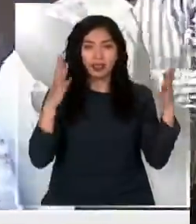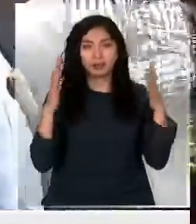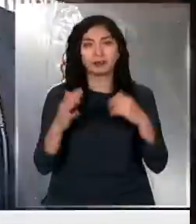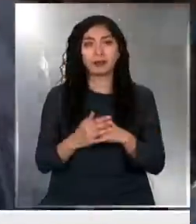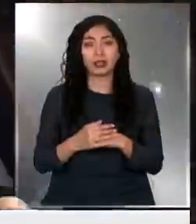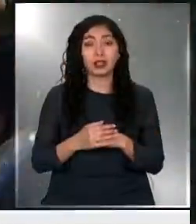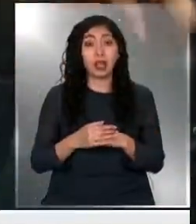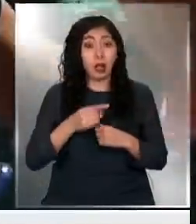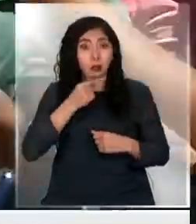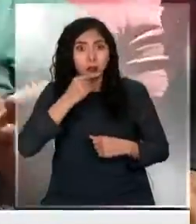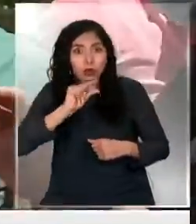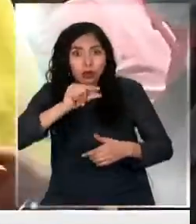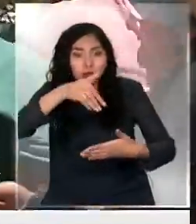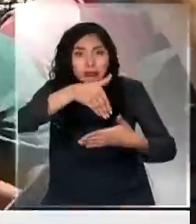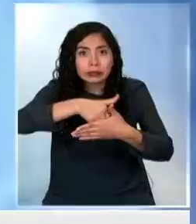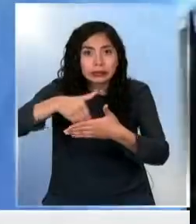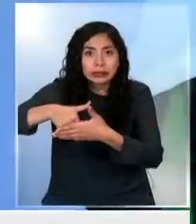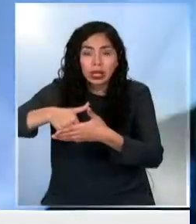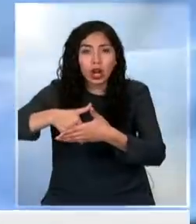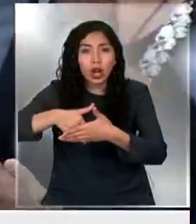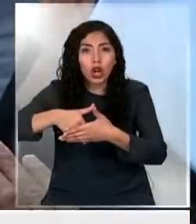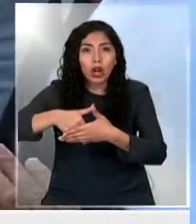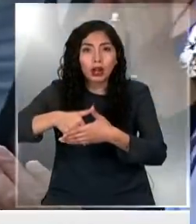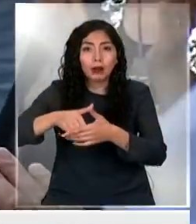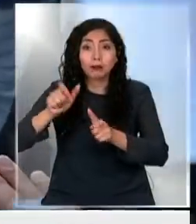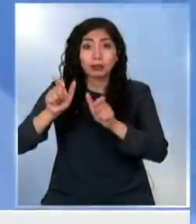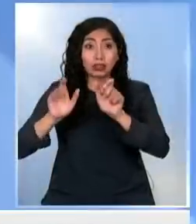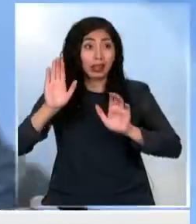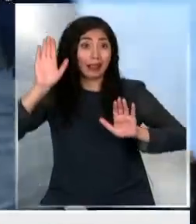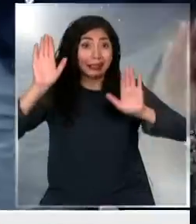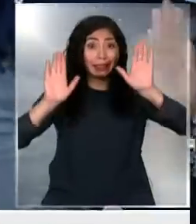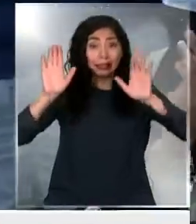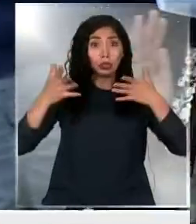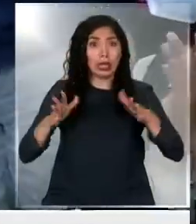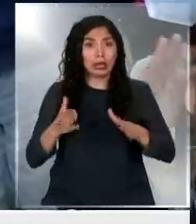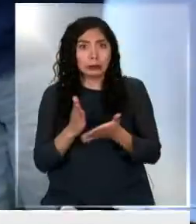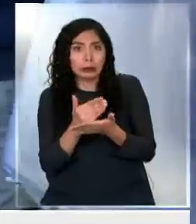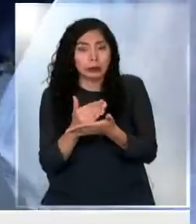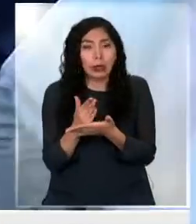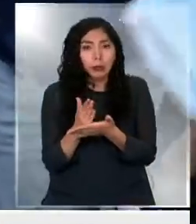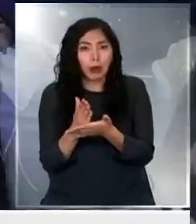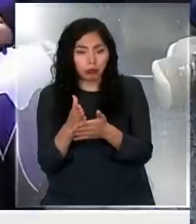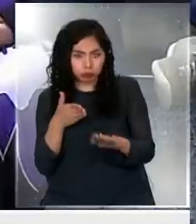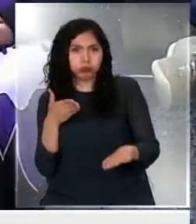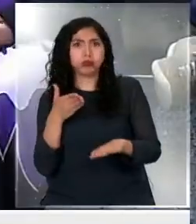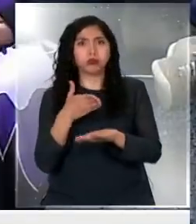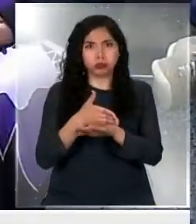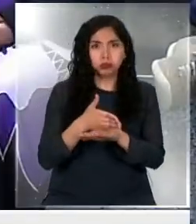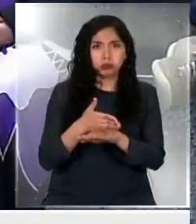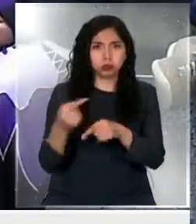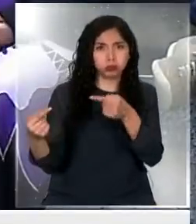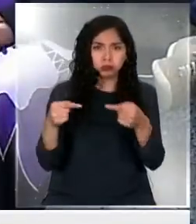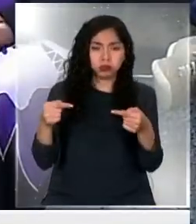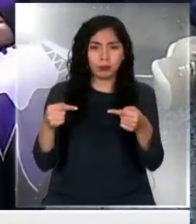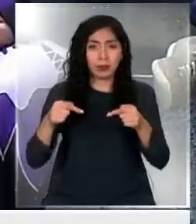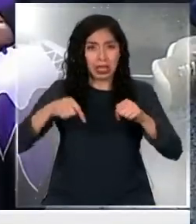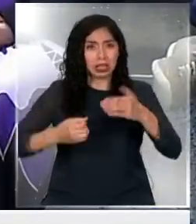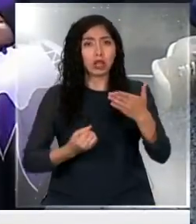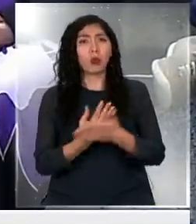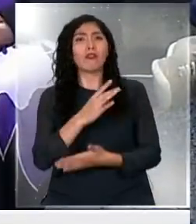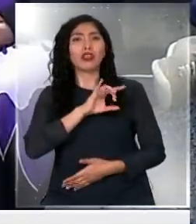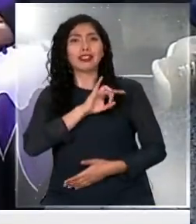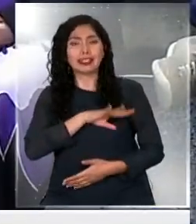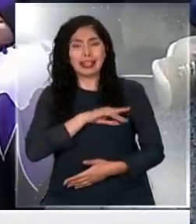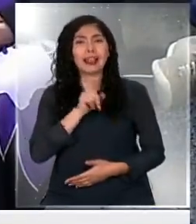medida que se acerca la elección, los jugadores a la Moneda ya se alistan para entrar a la cancha. De este nuevo Chile que surge